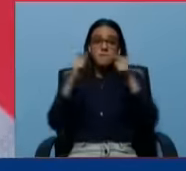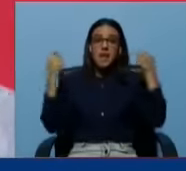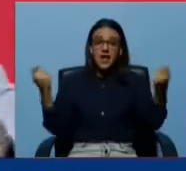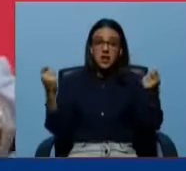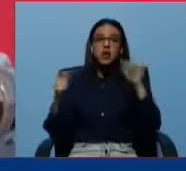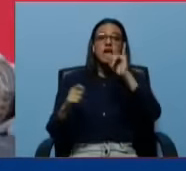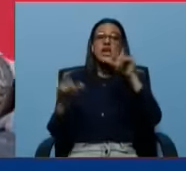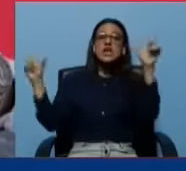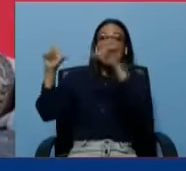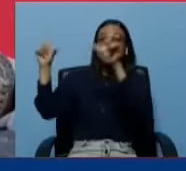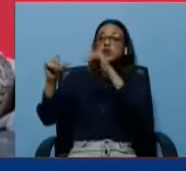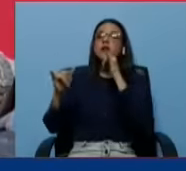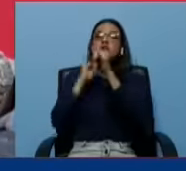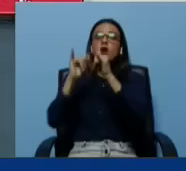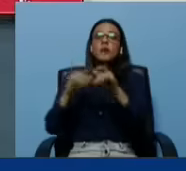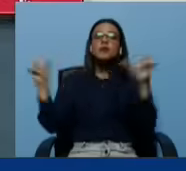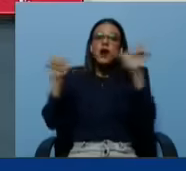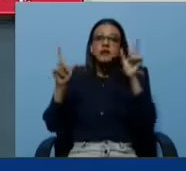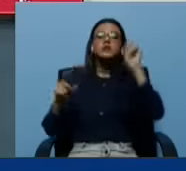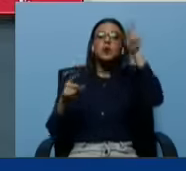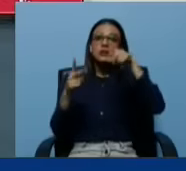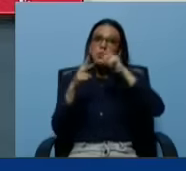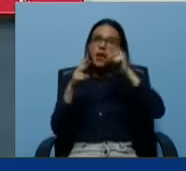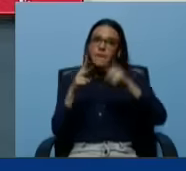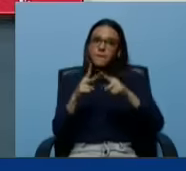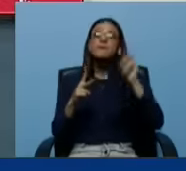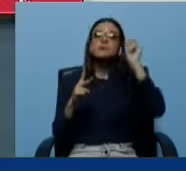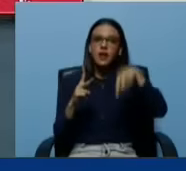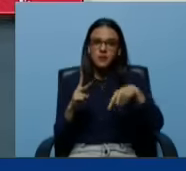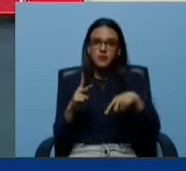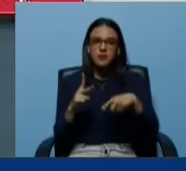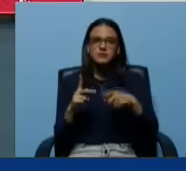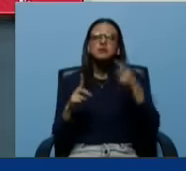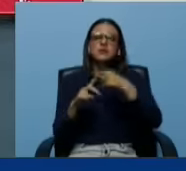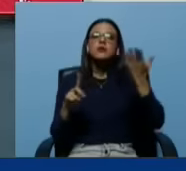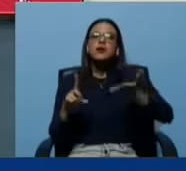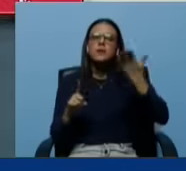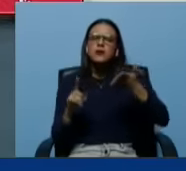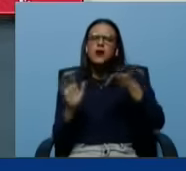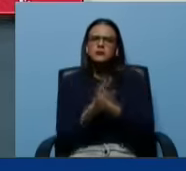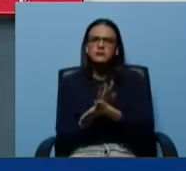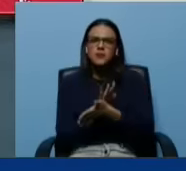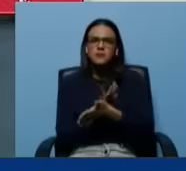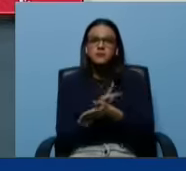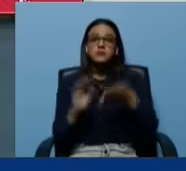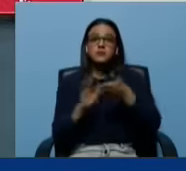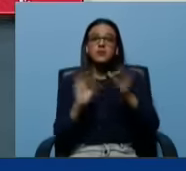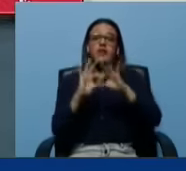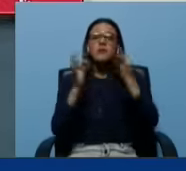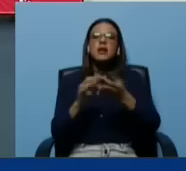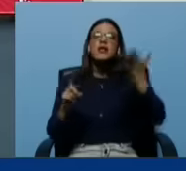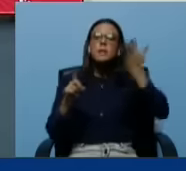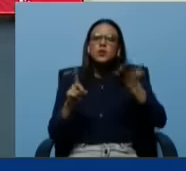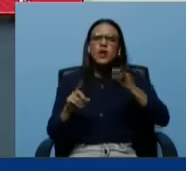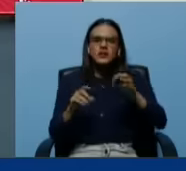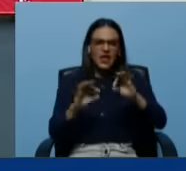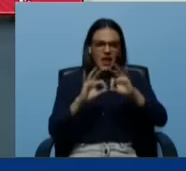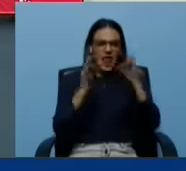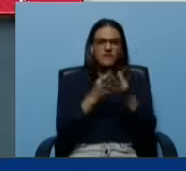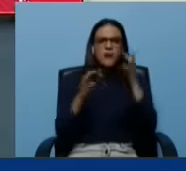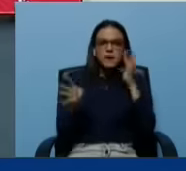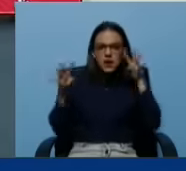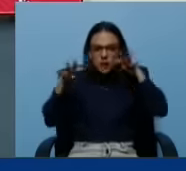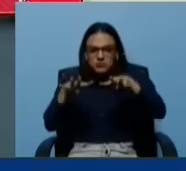noticieros, noticias y el peso que tenía en la vida de la familia el televisor en el centro de la sala